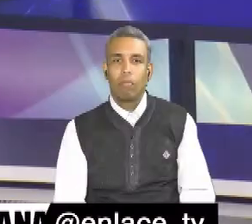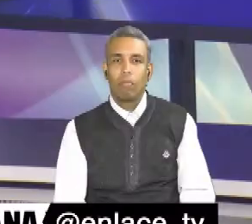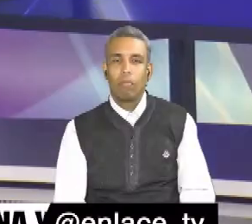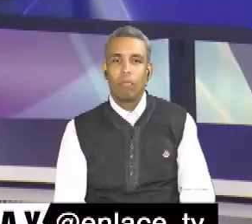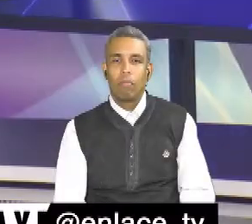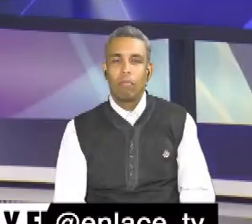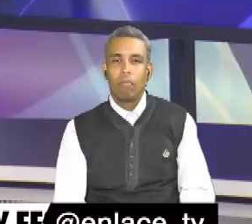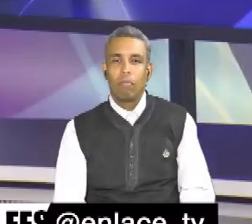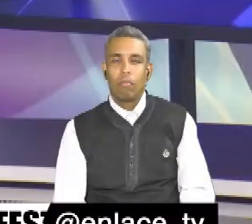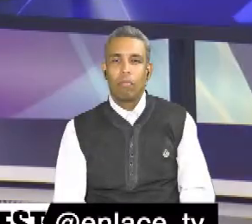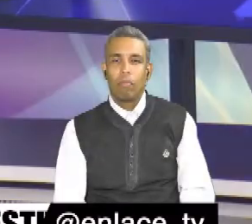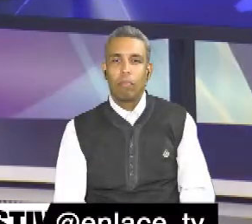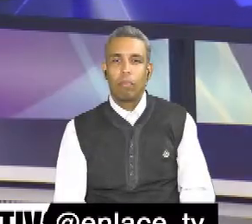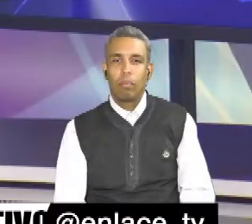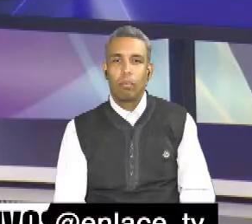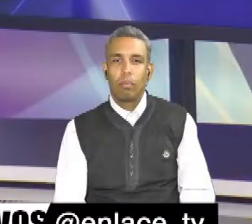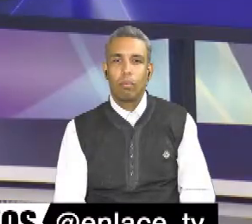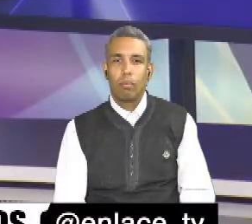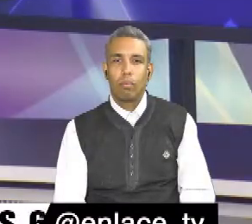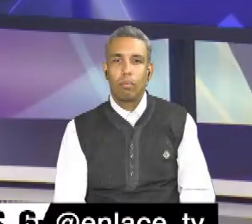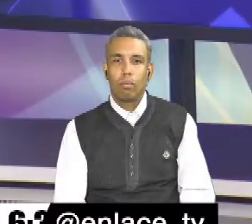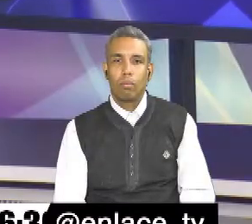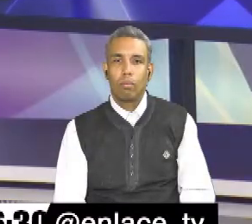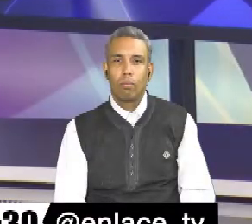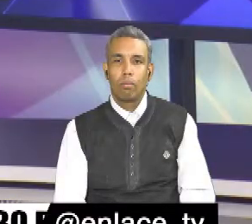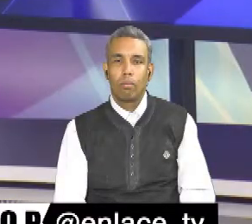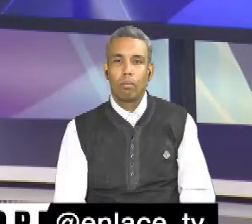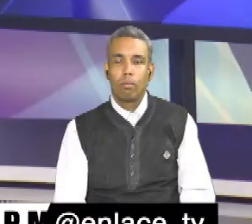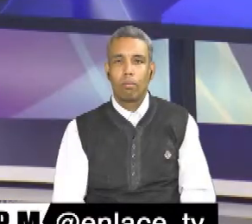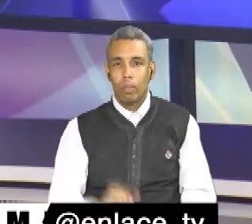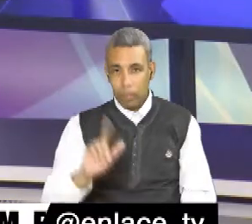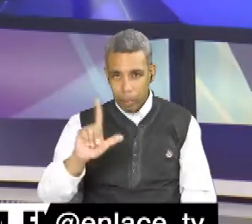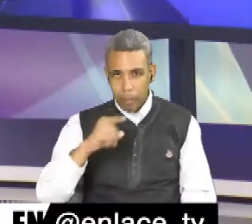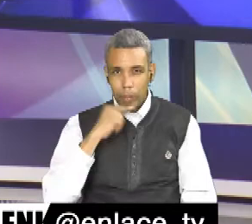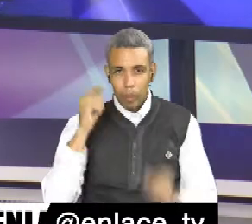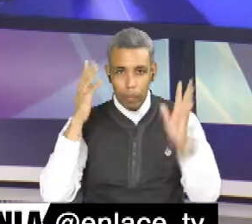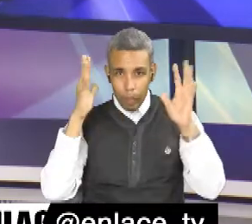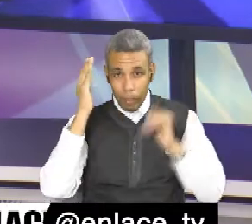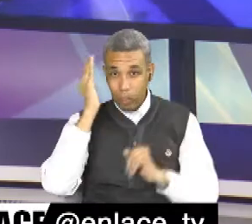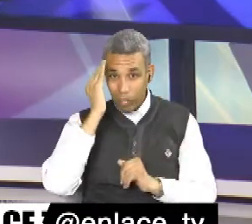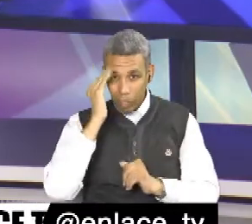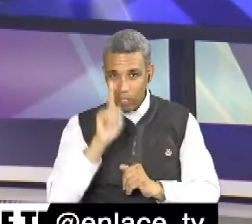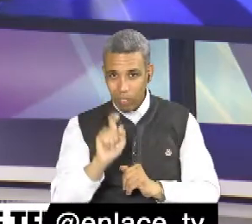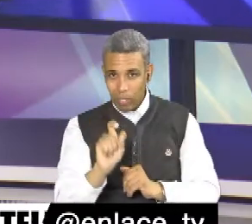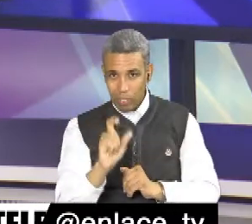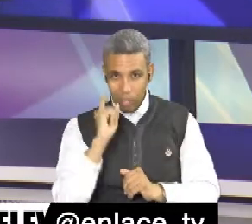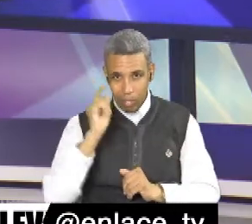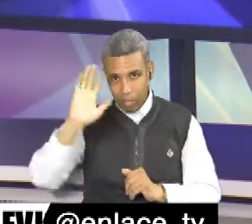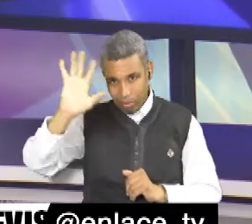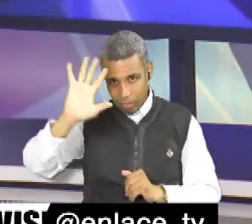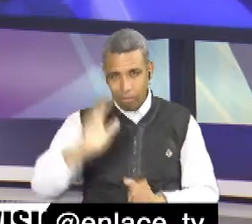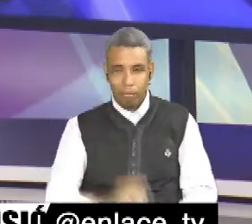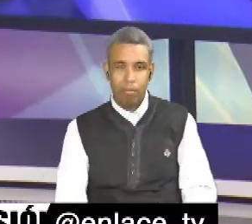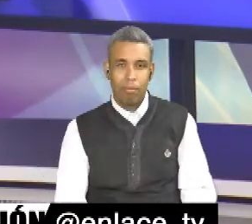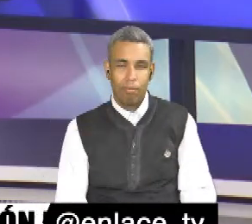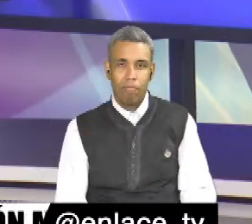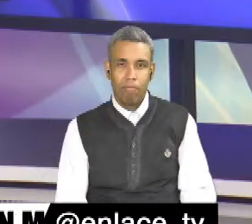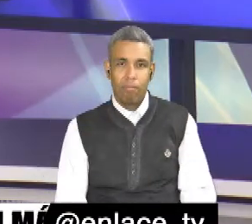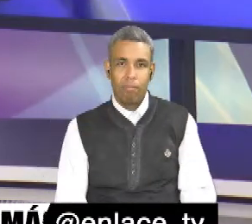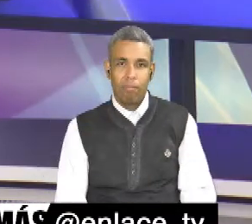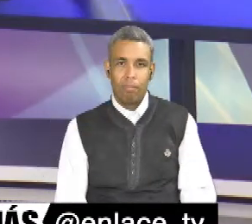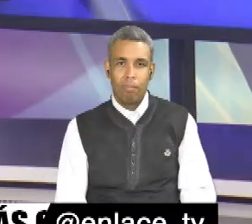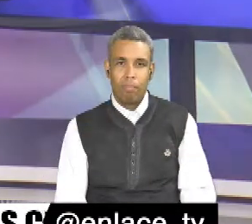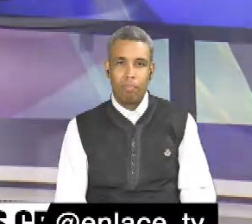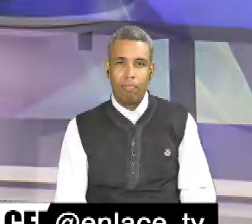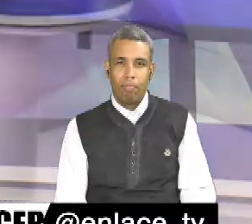No olviden la cita de este puente festivo, 6:30 de la tarde, en Enlace Noticias, lo que usted quiere ver. Feliz fin de semana para todos.